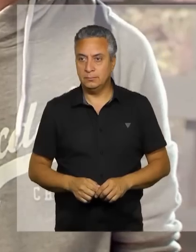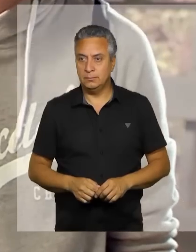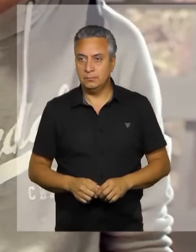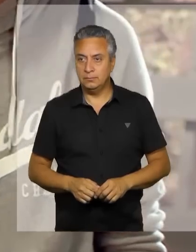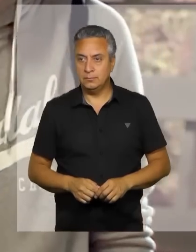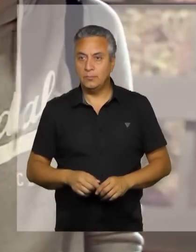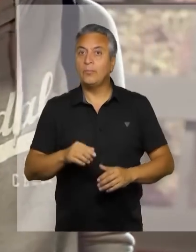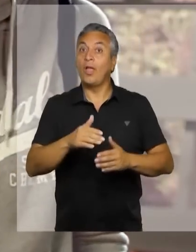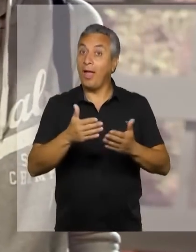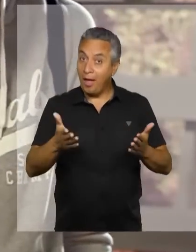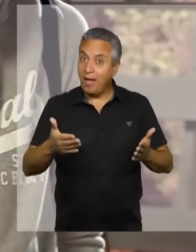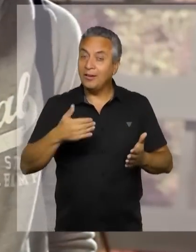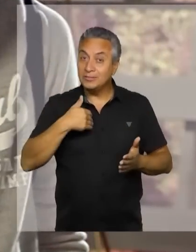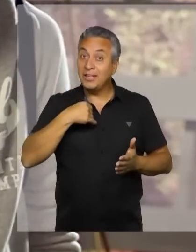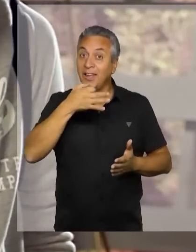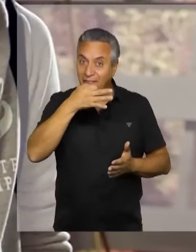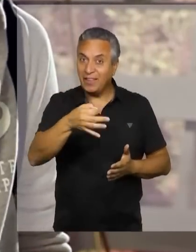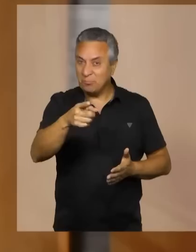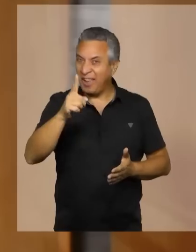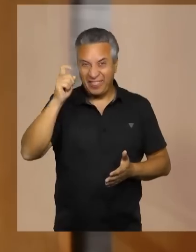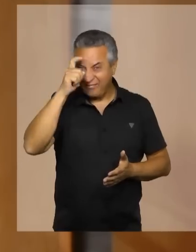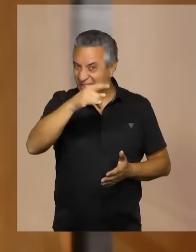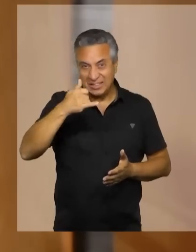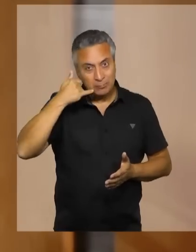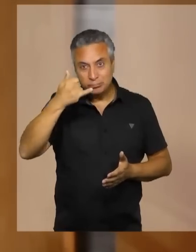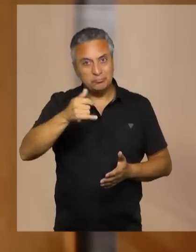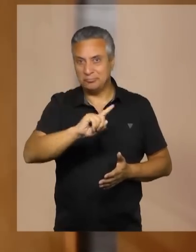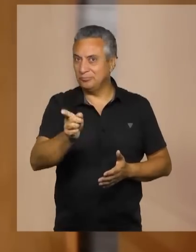¿Viste? Si te dije, es súper difícil que te contesten.